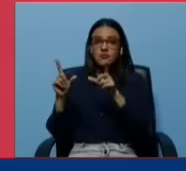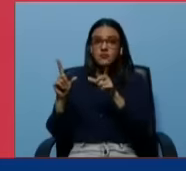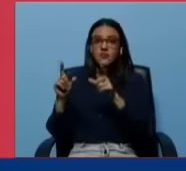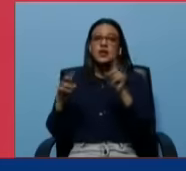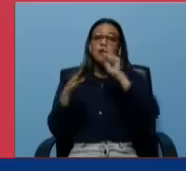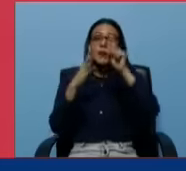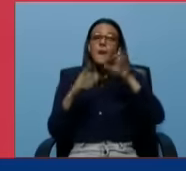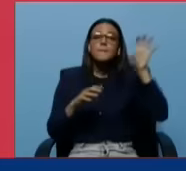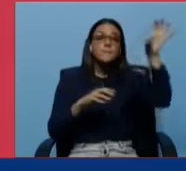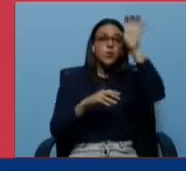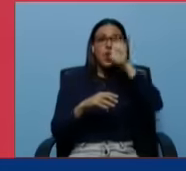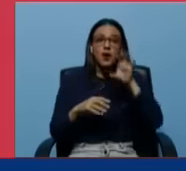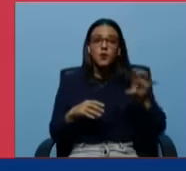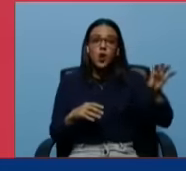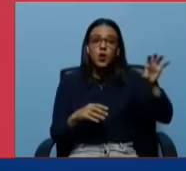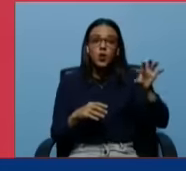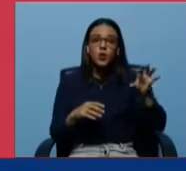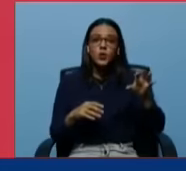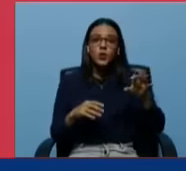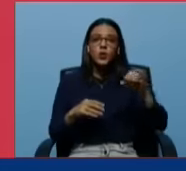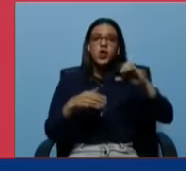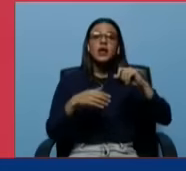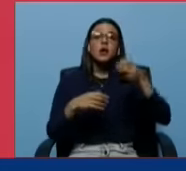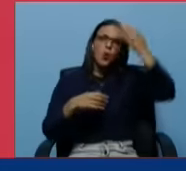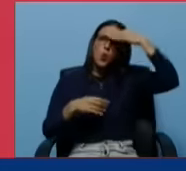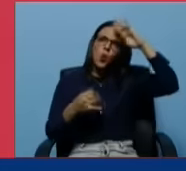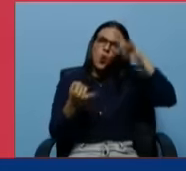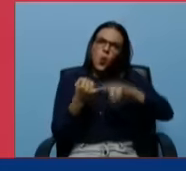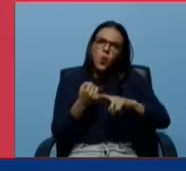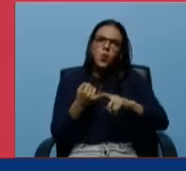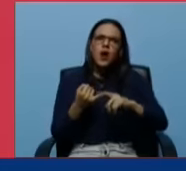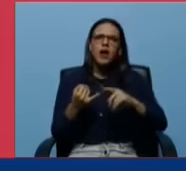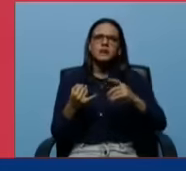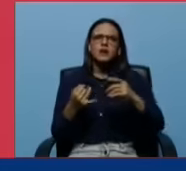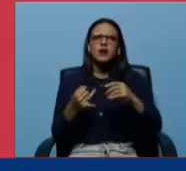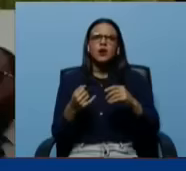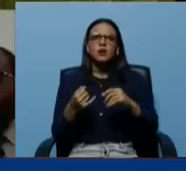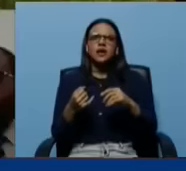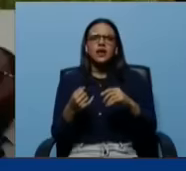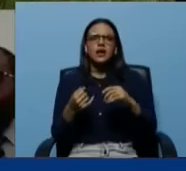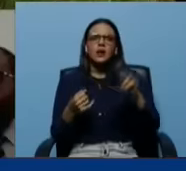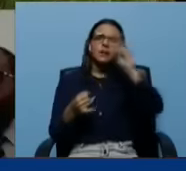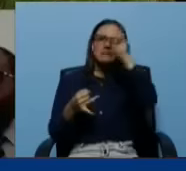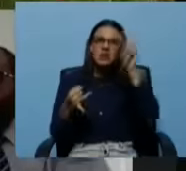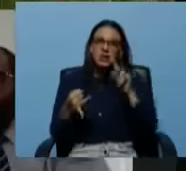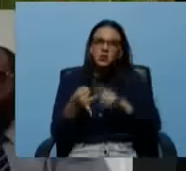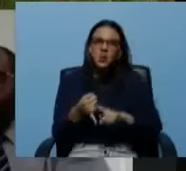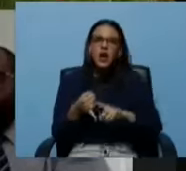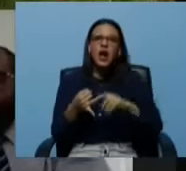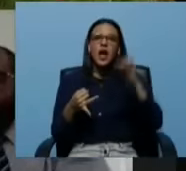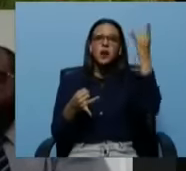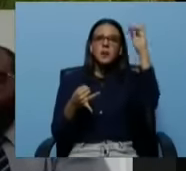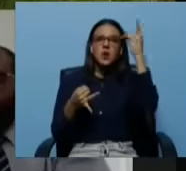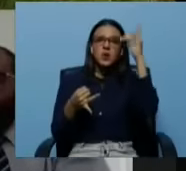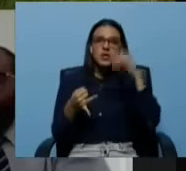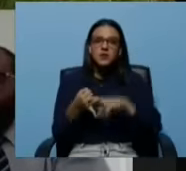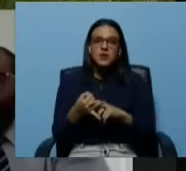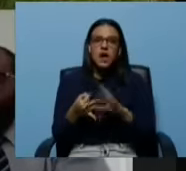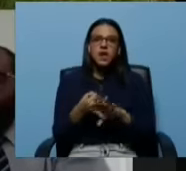pueblos del Caribe, los pueblos del Cuba, Nicaragua, Venezuela, Bolivia